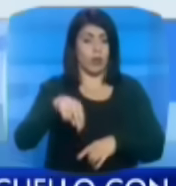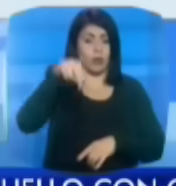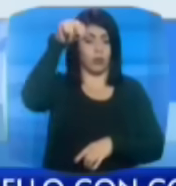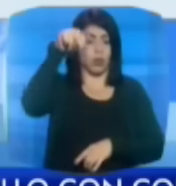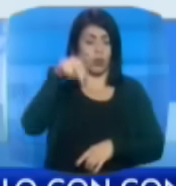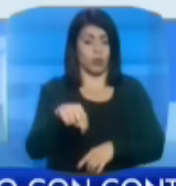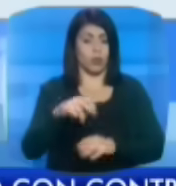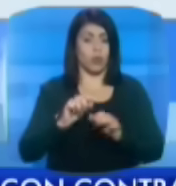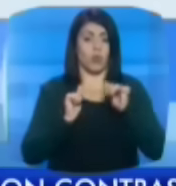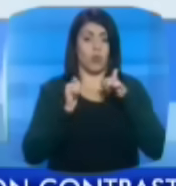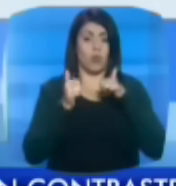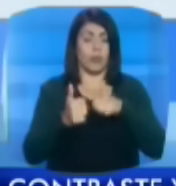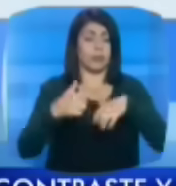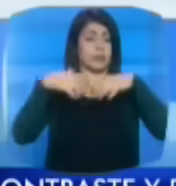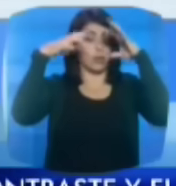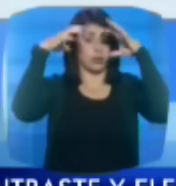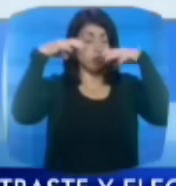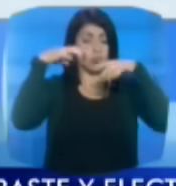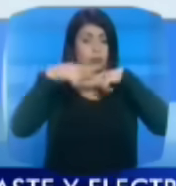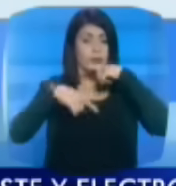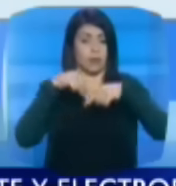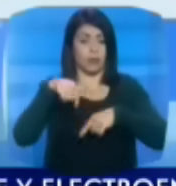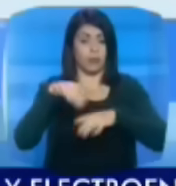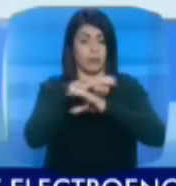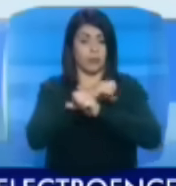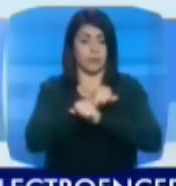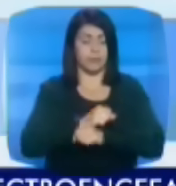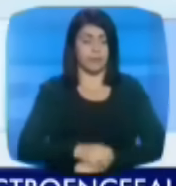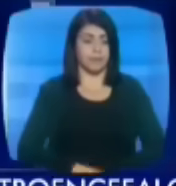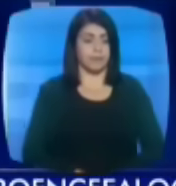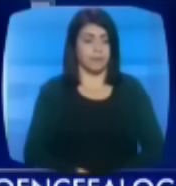norteñas ante el comienzo de las precipitaciones esta noche.